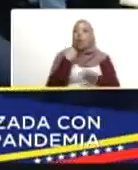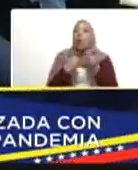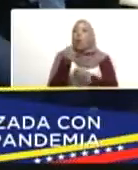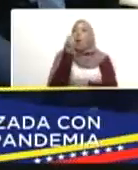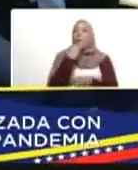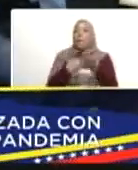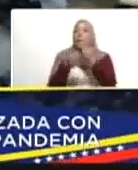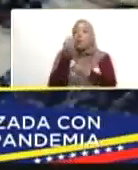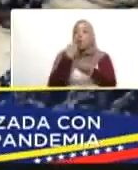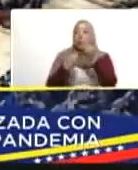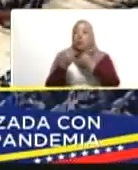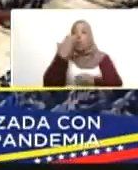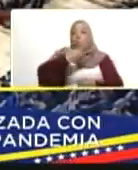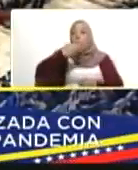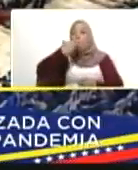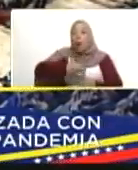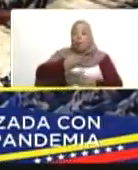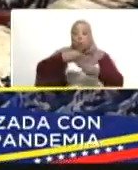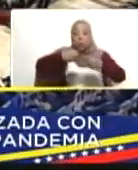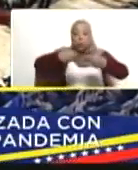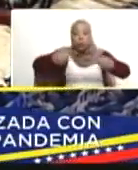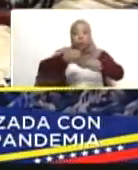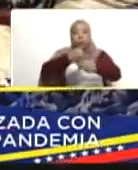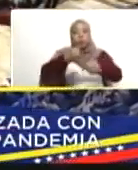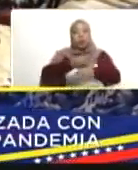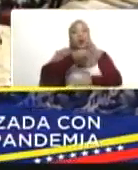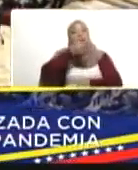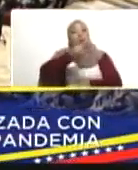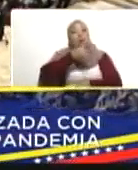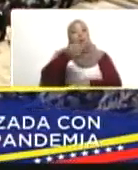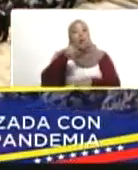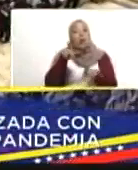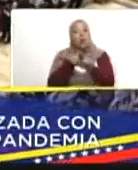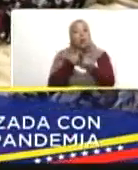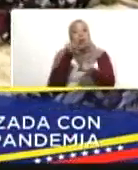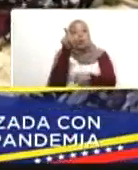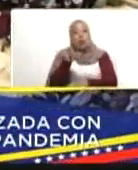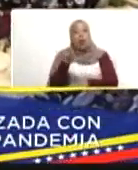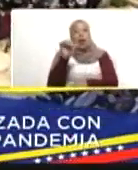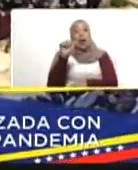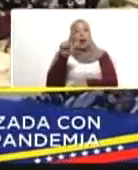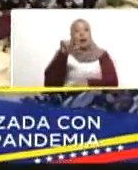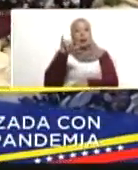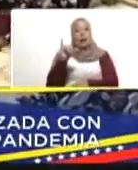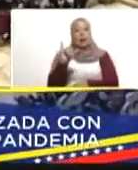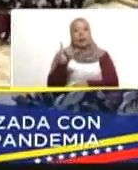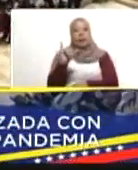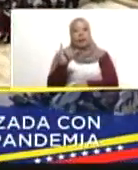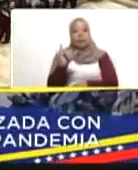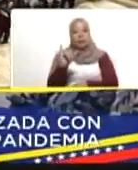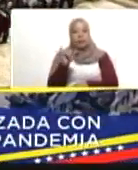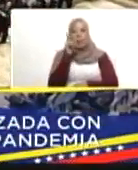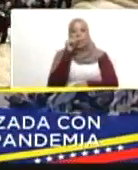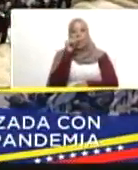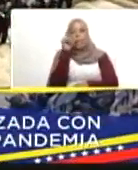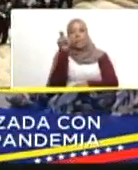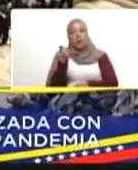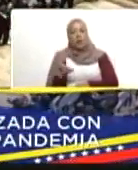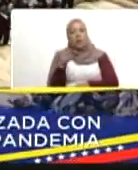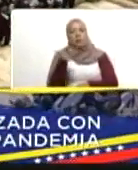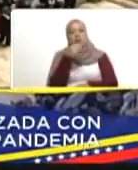alimento vital siempre lo decía al Rodríguez siempre lo decía el Rodríguez